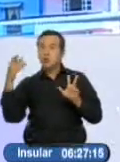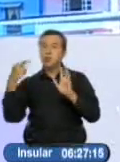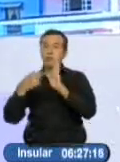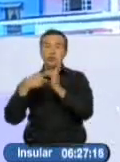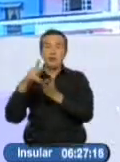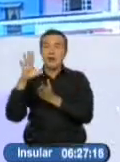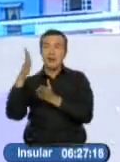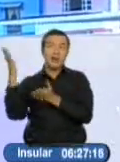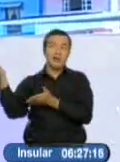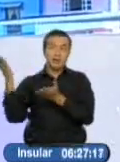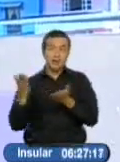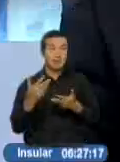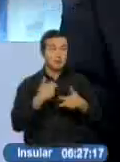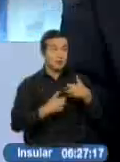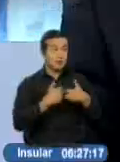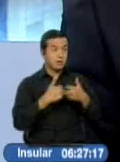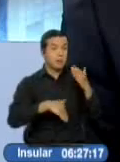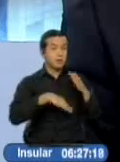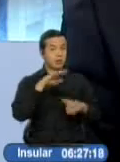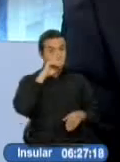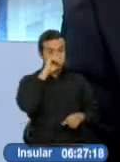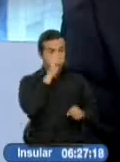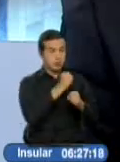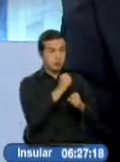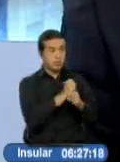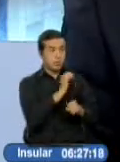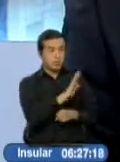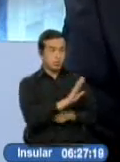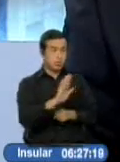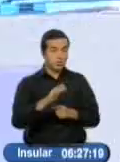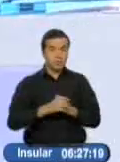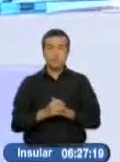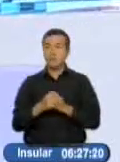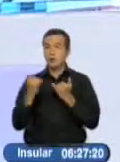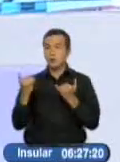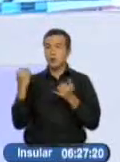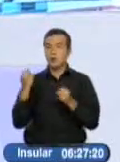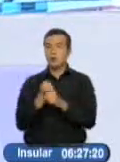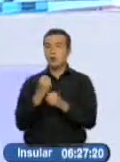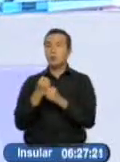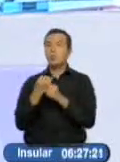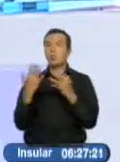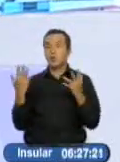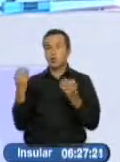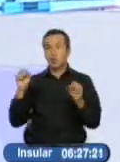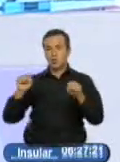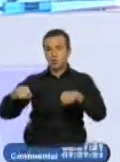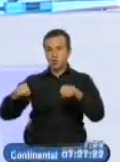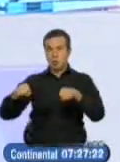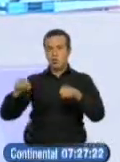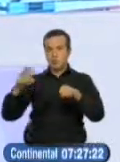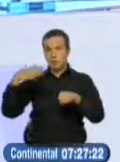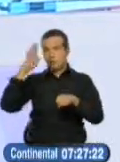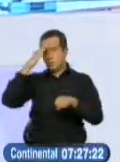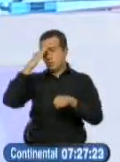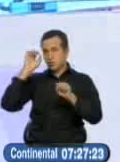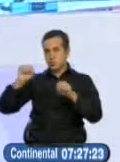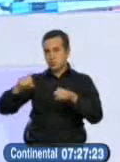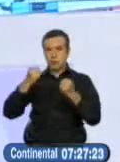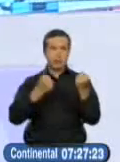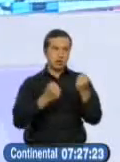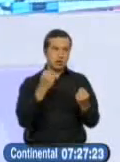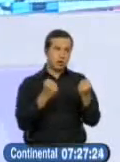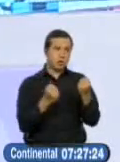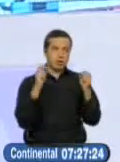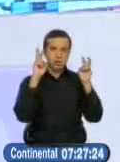competitividad del Ecuador se vea mermada. ¿Cuál es la generación de empleo de este subsector? Bueno, nosotros hemos hablado del caso de motocicletas, que lo conozco mejor que el de vehículos